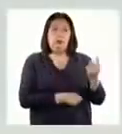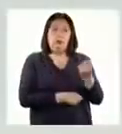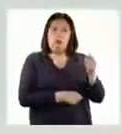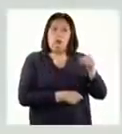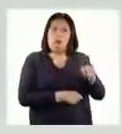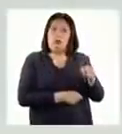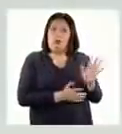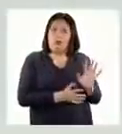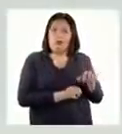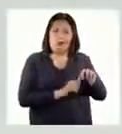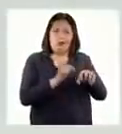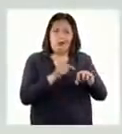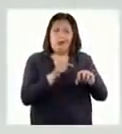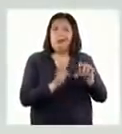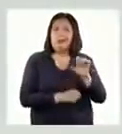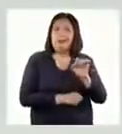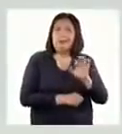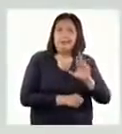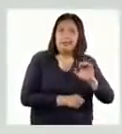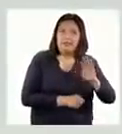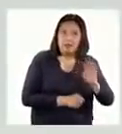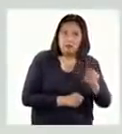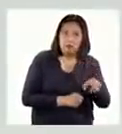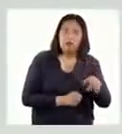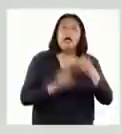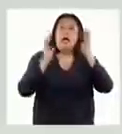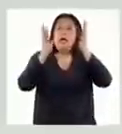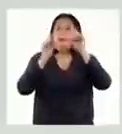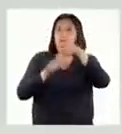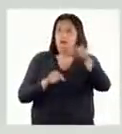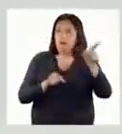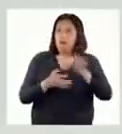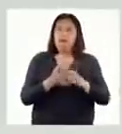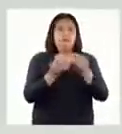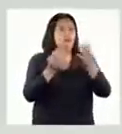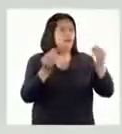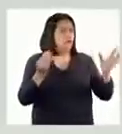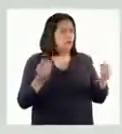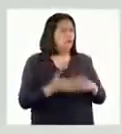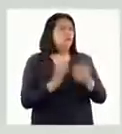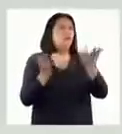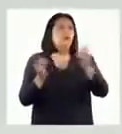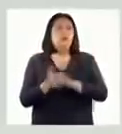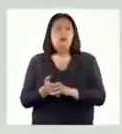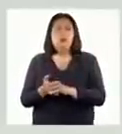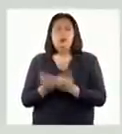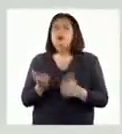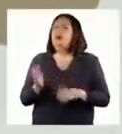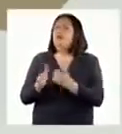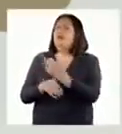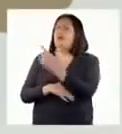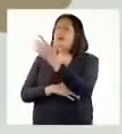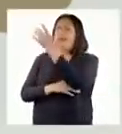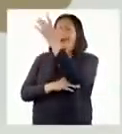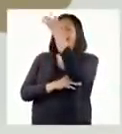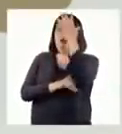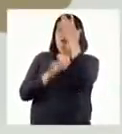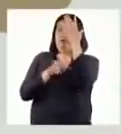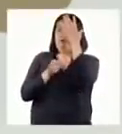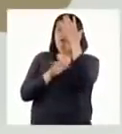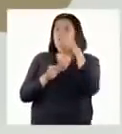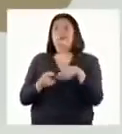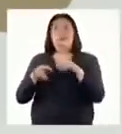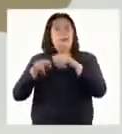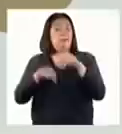ellos, Patricia. Atención todas y todos. Muchas especies de árboles muy grandes dependen de